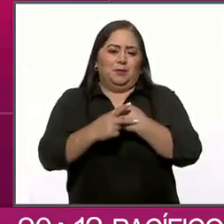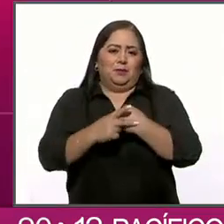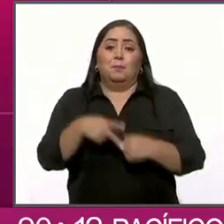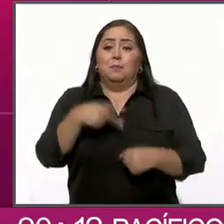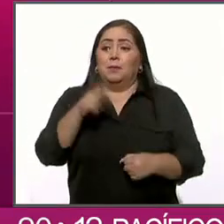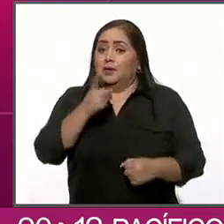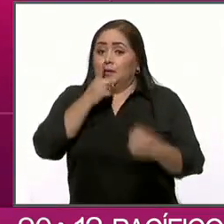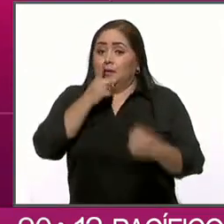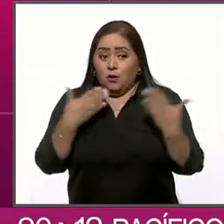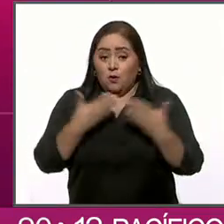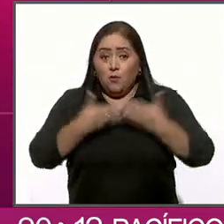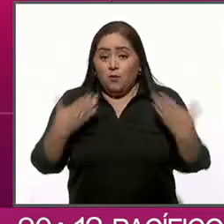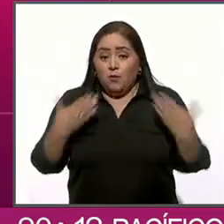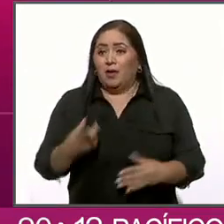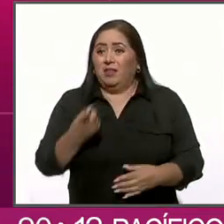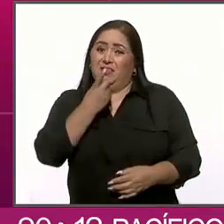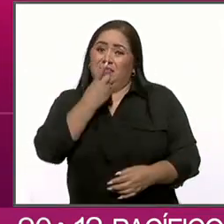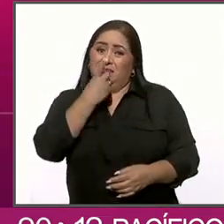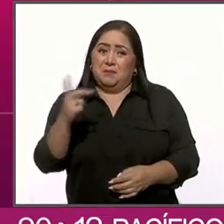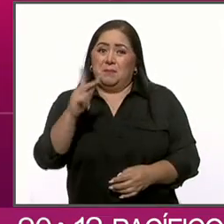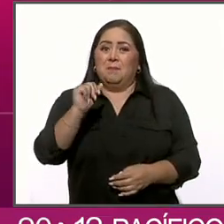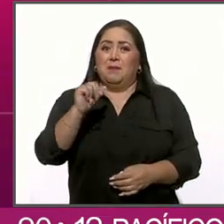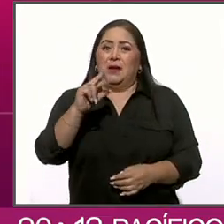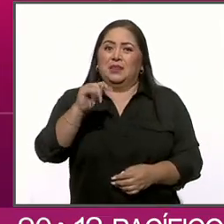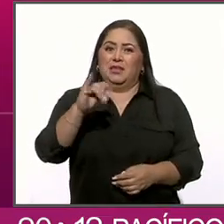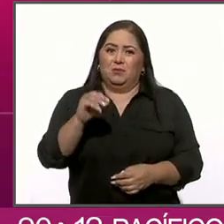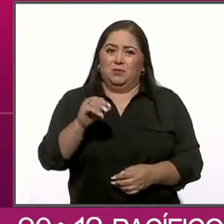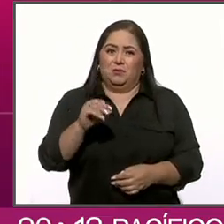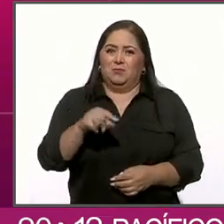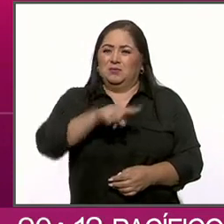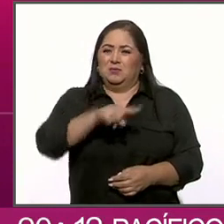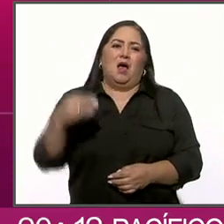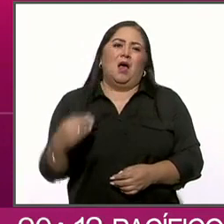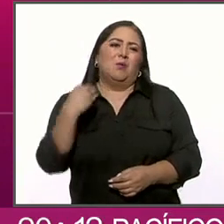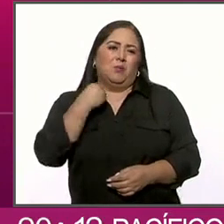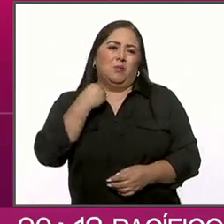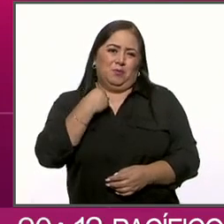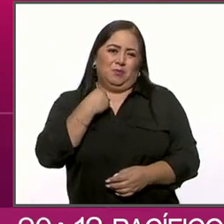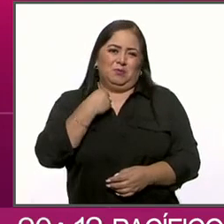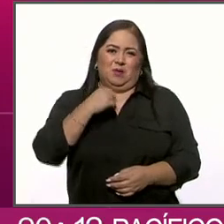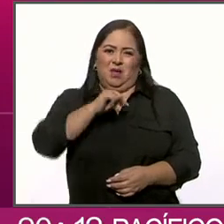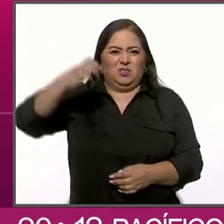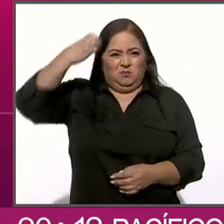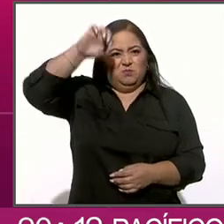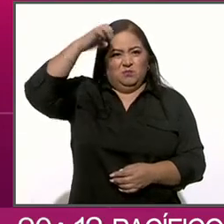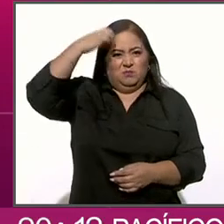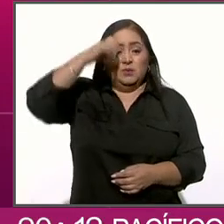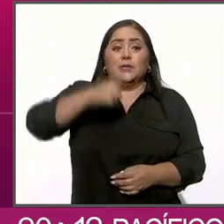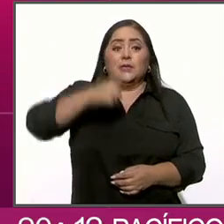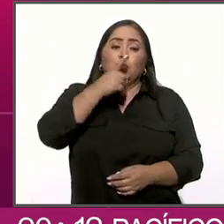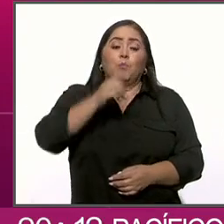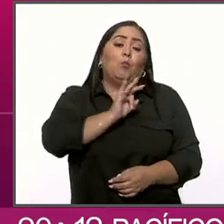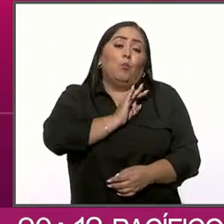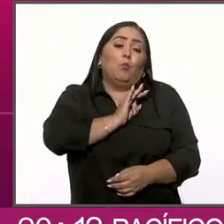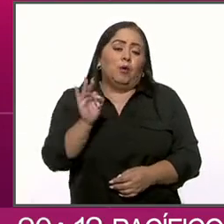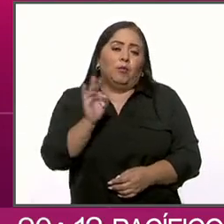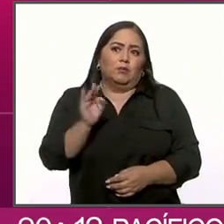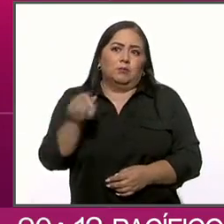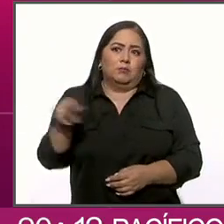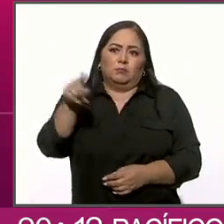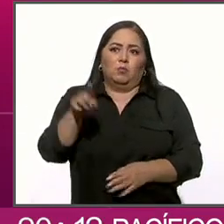Hasta ahora, lo que han dicho los partidos, los abogados del partido, los expertos, es que puede comprometerlos